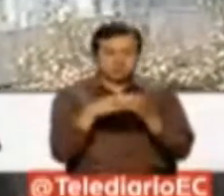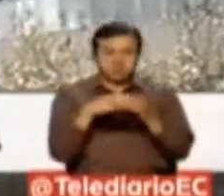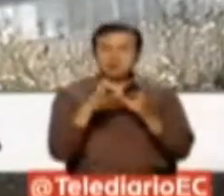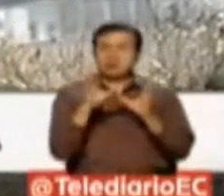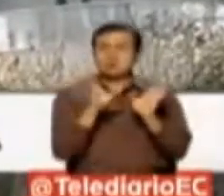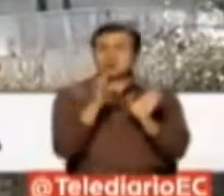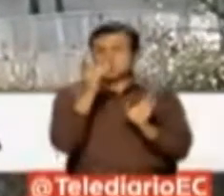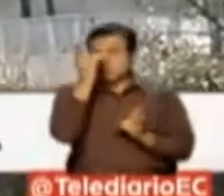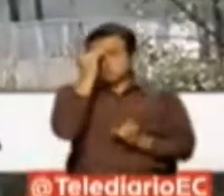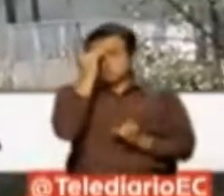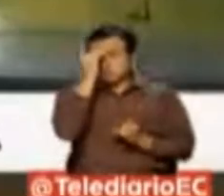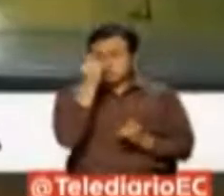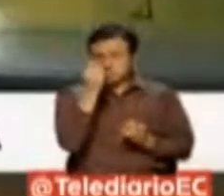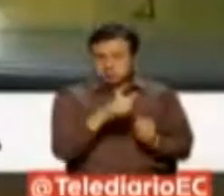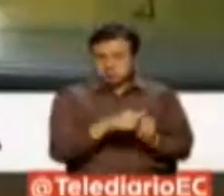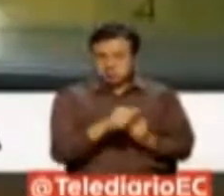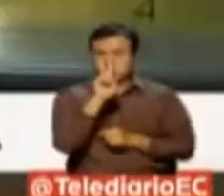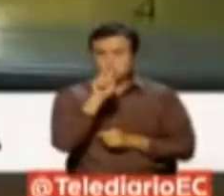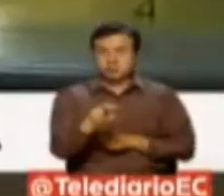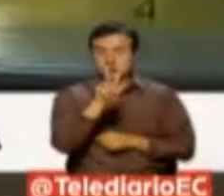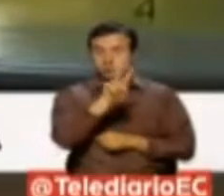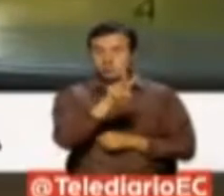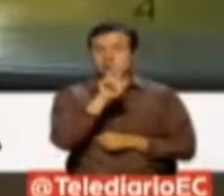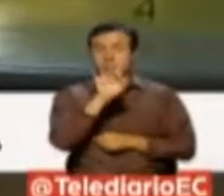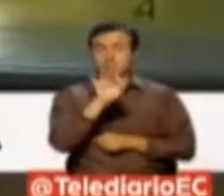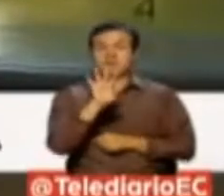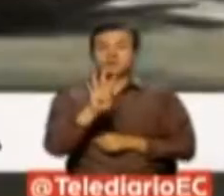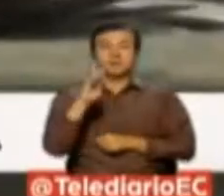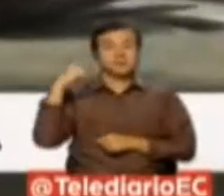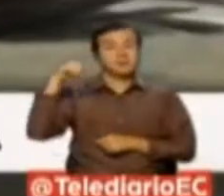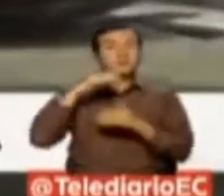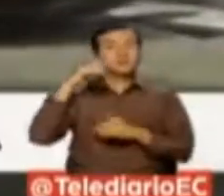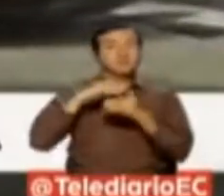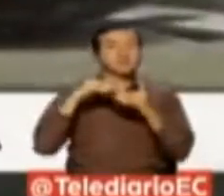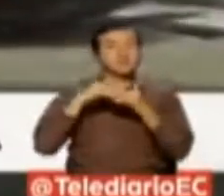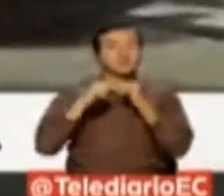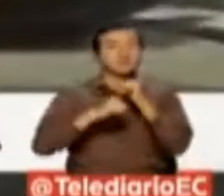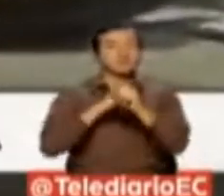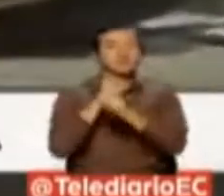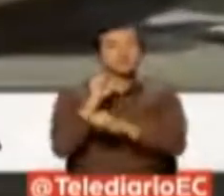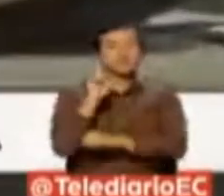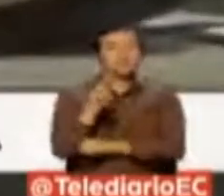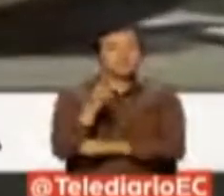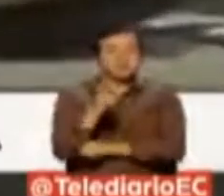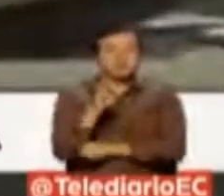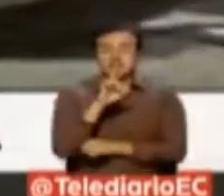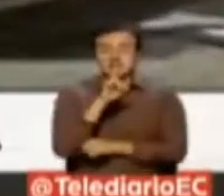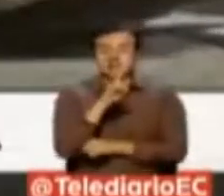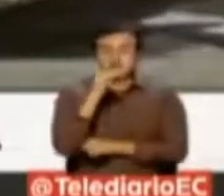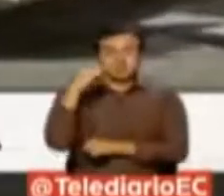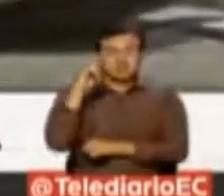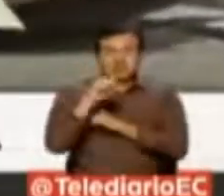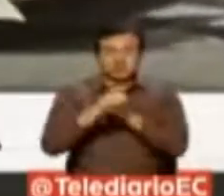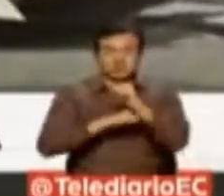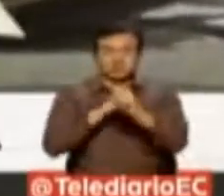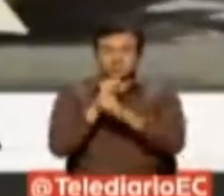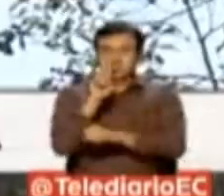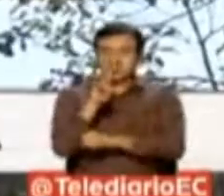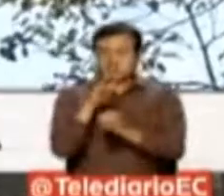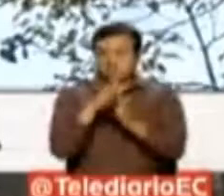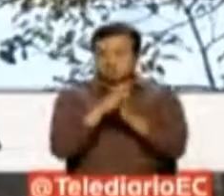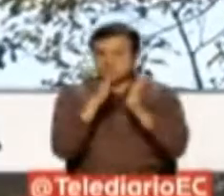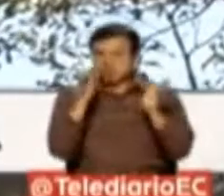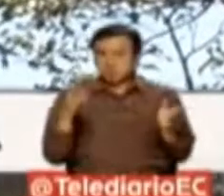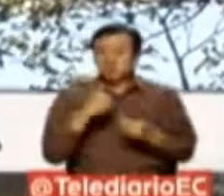certificados de tesorería por 2 mil 294 millones de dólares en el 2016 y de 17 millones en el 2017